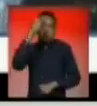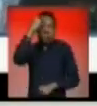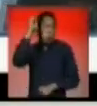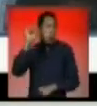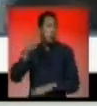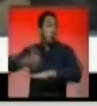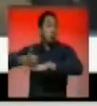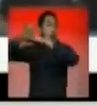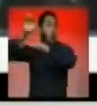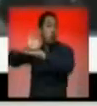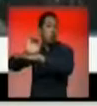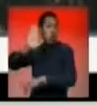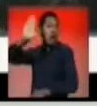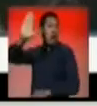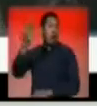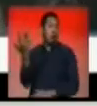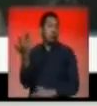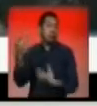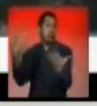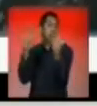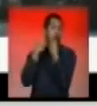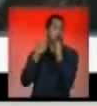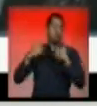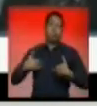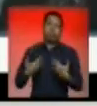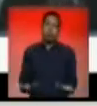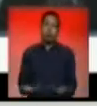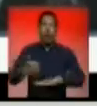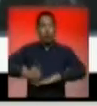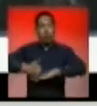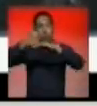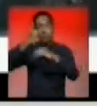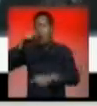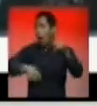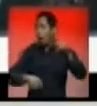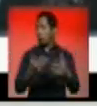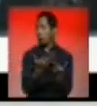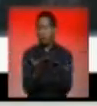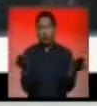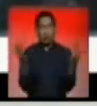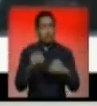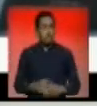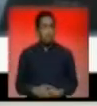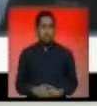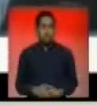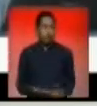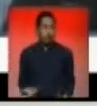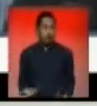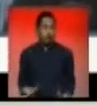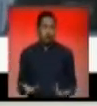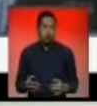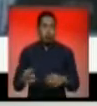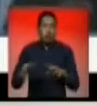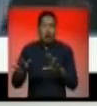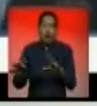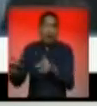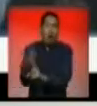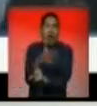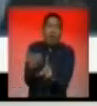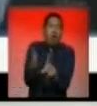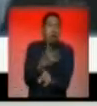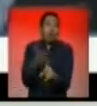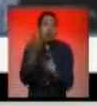autoridad ecuatoriana. Pero es una pena que ciertas autoridades se presten a este tipo de triquiñuelas y de tramoyas. Yo soy una